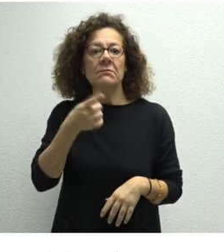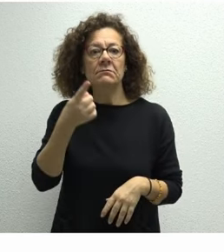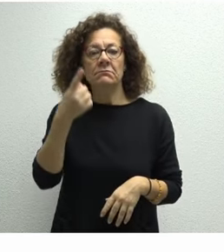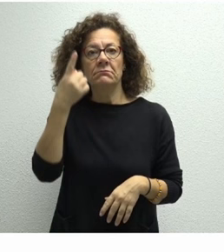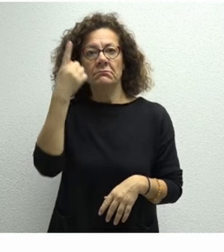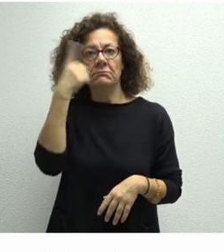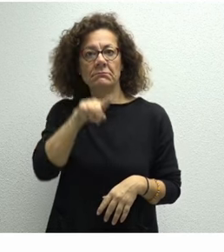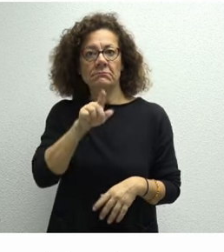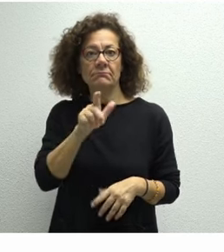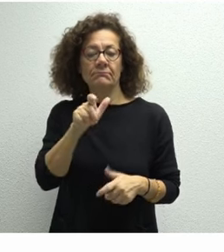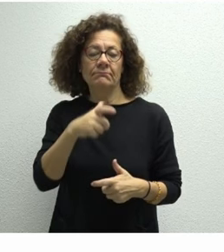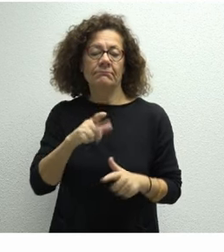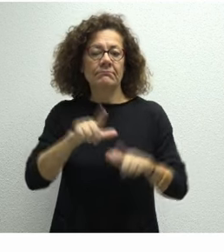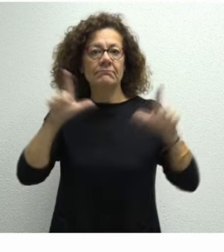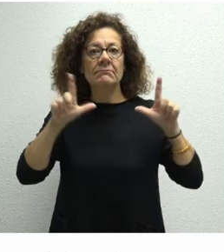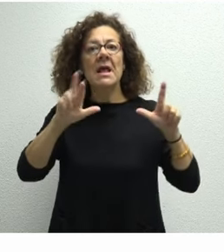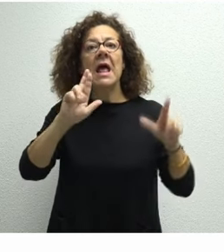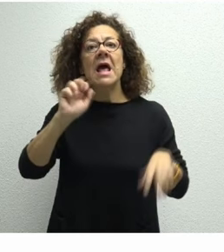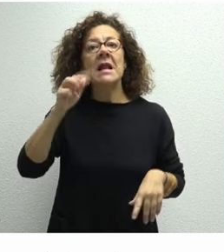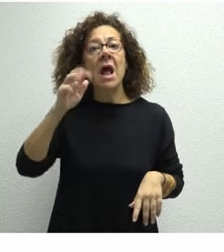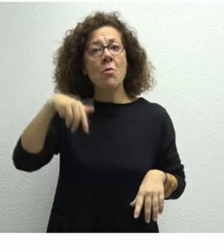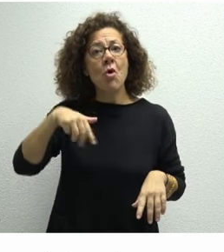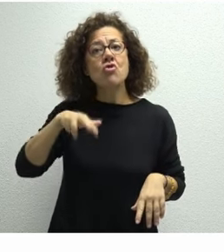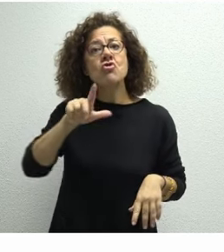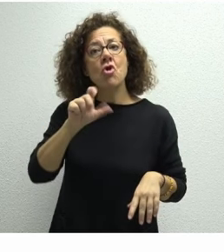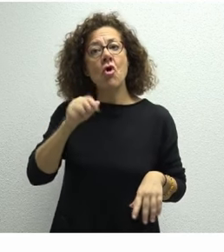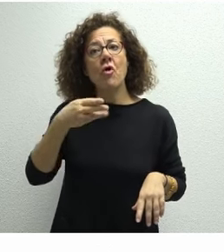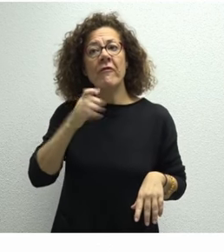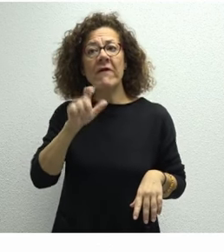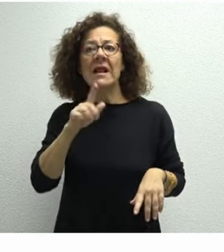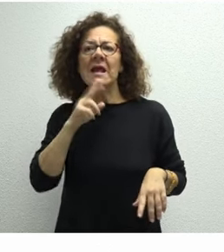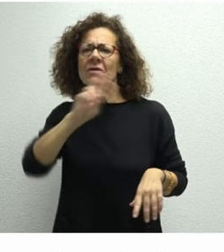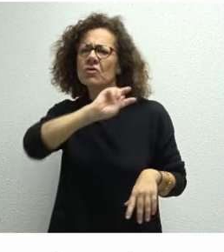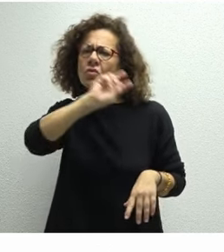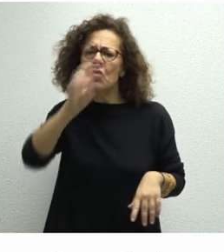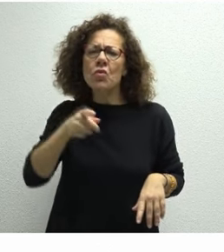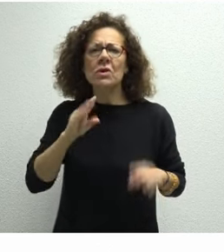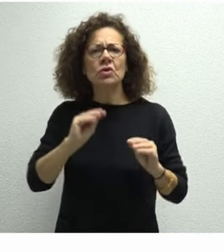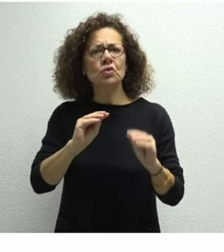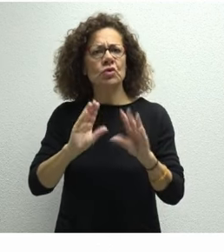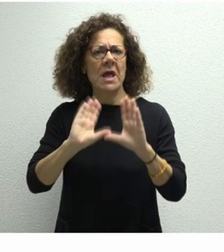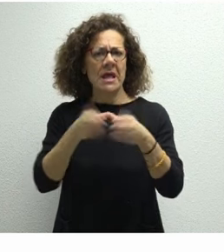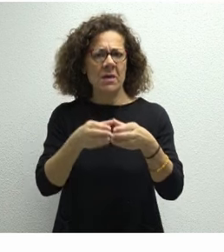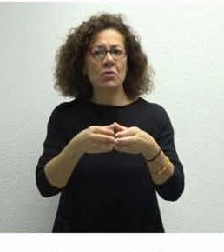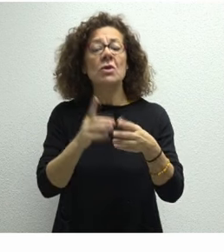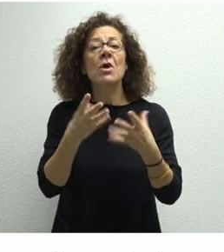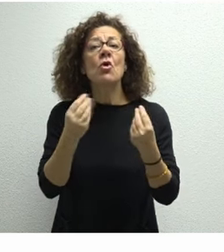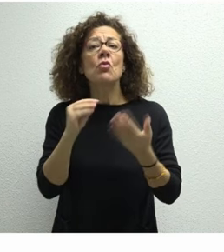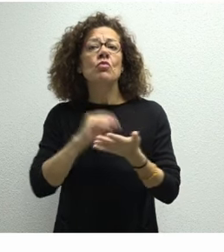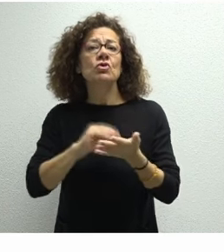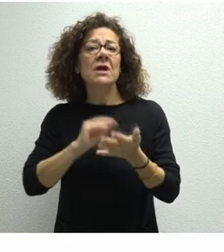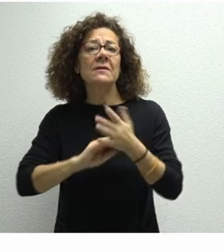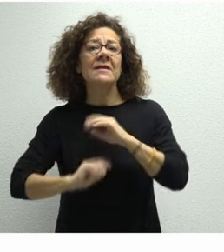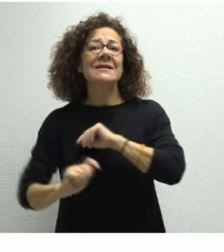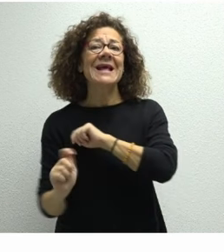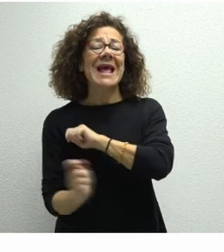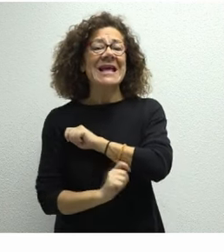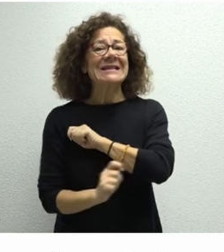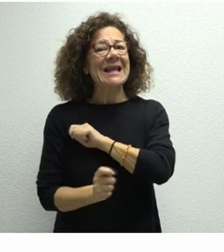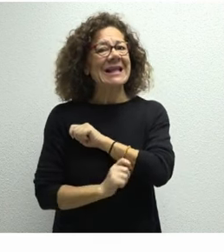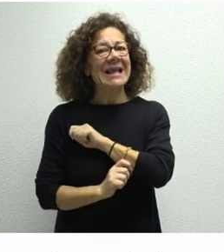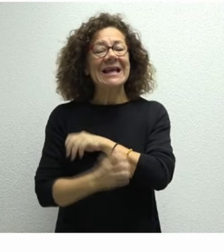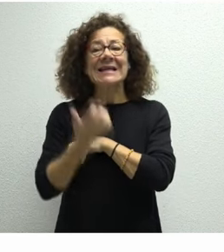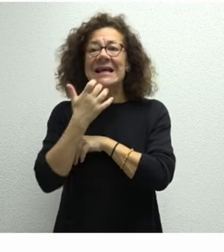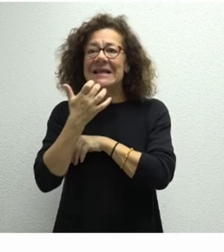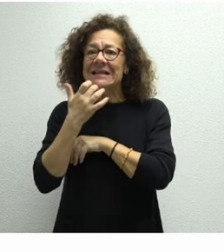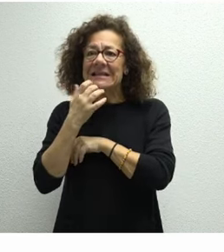en Ramón Nobel su equipo y los equipos de los distintos territorios pero muchas veces las estrategias si no tienen toma de